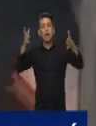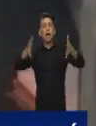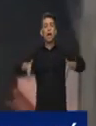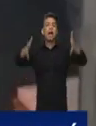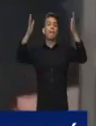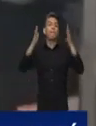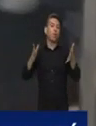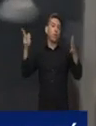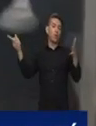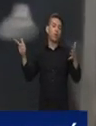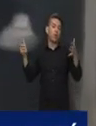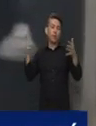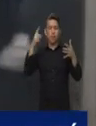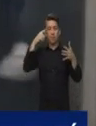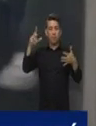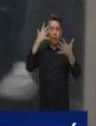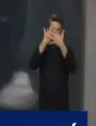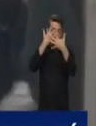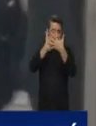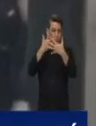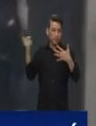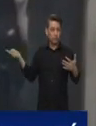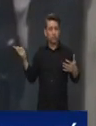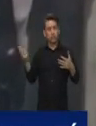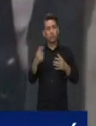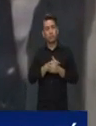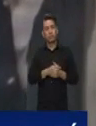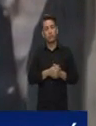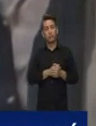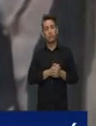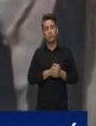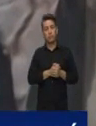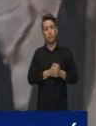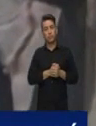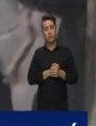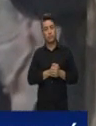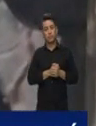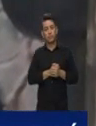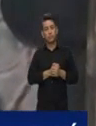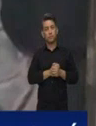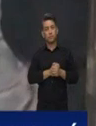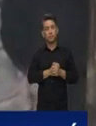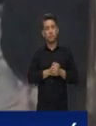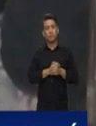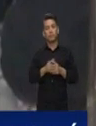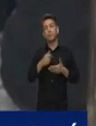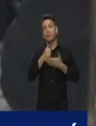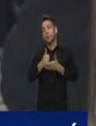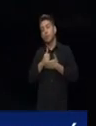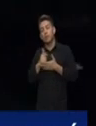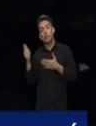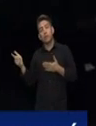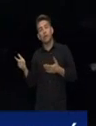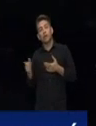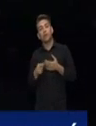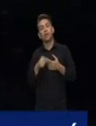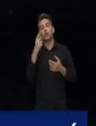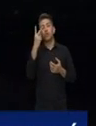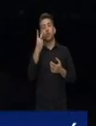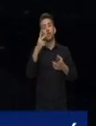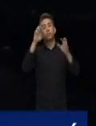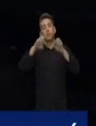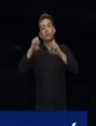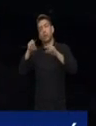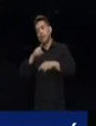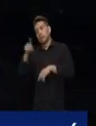sistema penitenciario volcado en dicho kilómetro, lo cual pues se atiende y trasladan a dos personas al Hospital Nacional